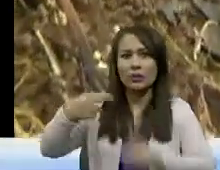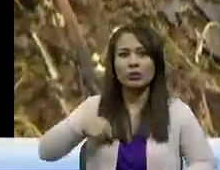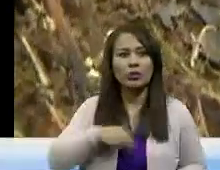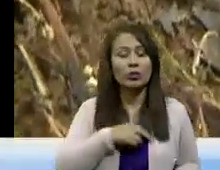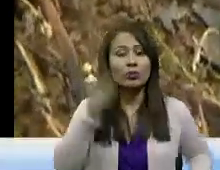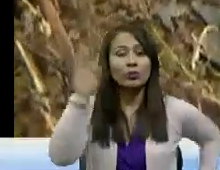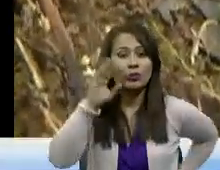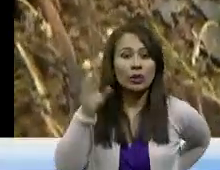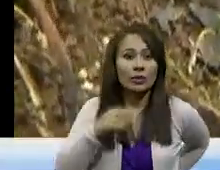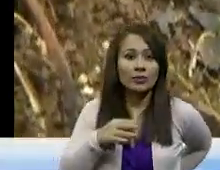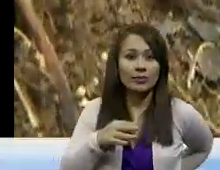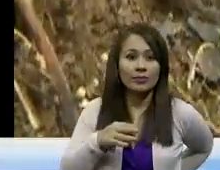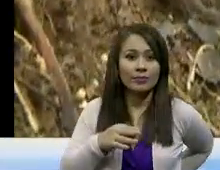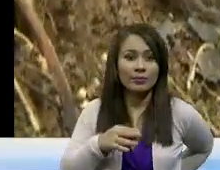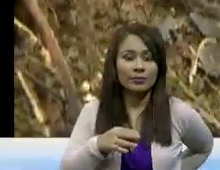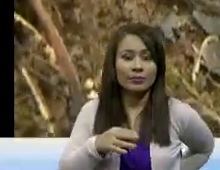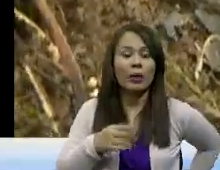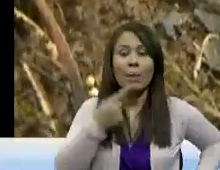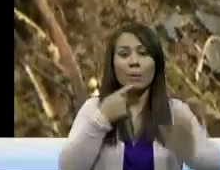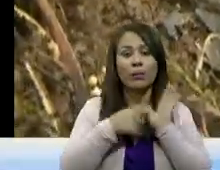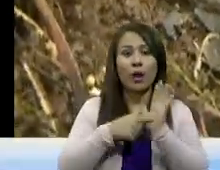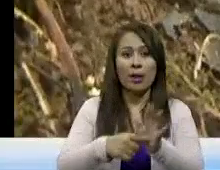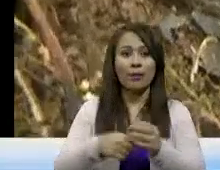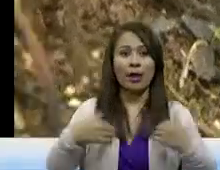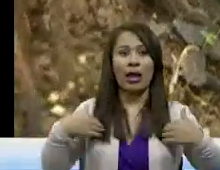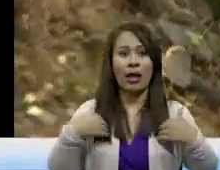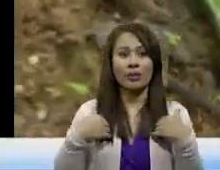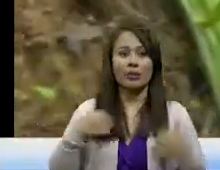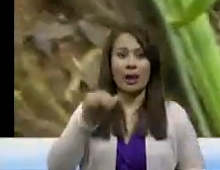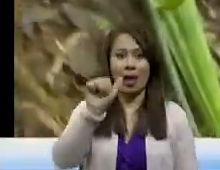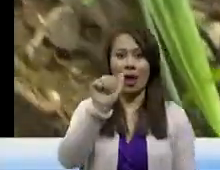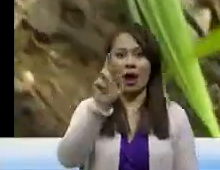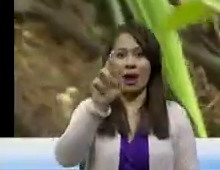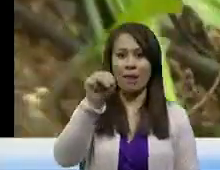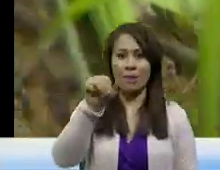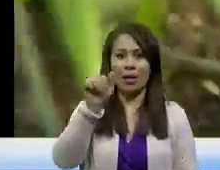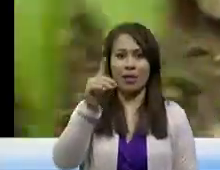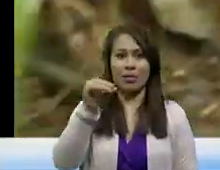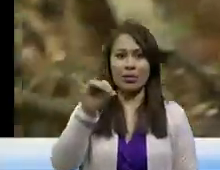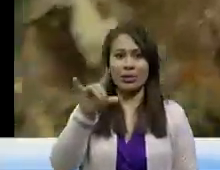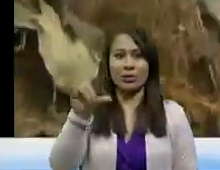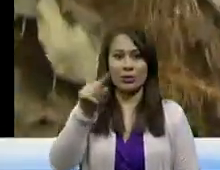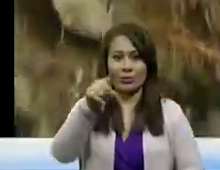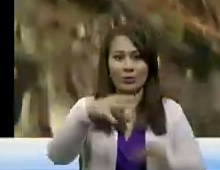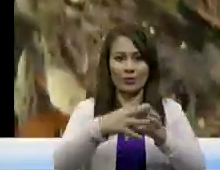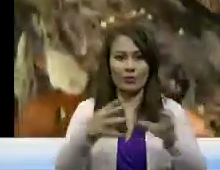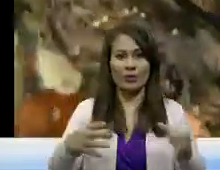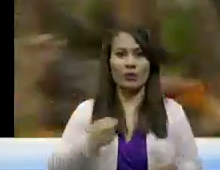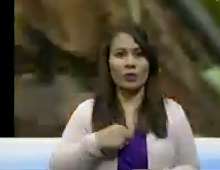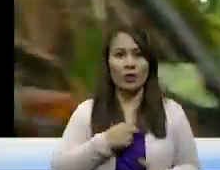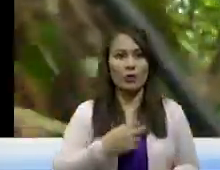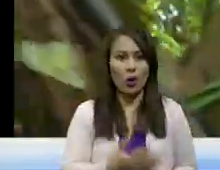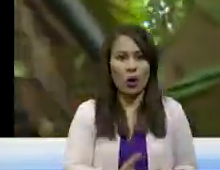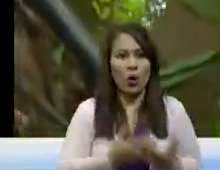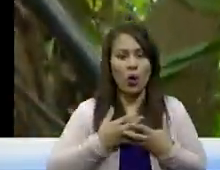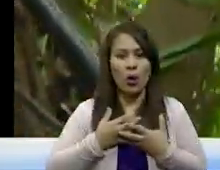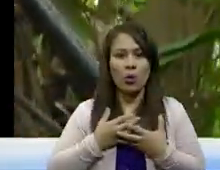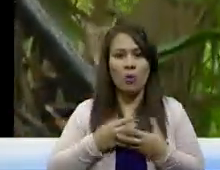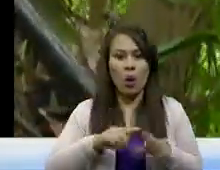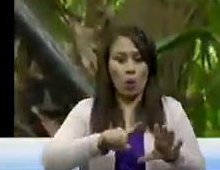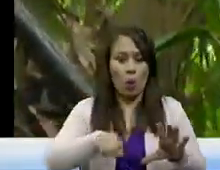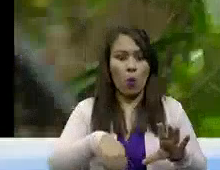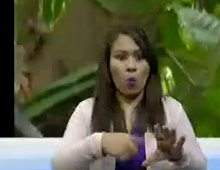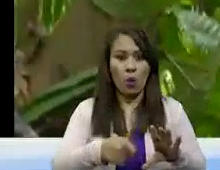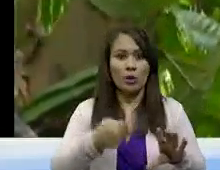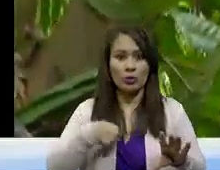es facilito de cazar. Por ejemplo, el armadillo, nosotros lo cazamos en el hueco. Lo cogemos simplemente en el hueco, cavando